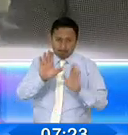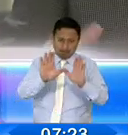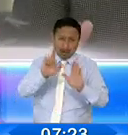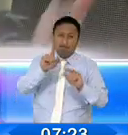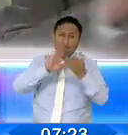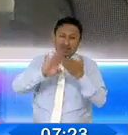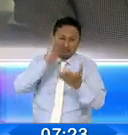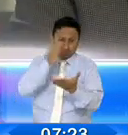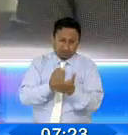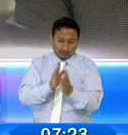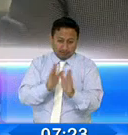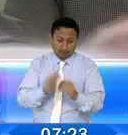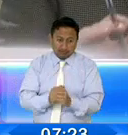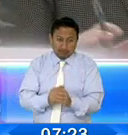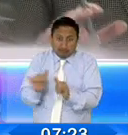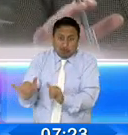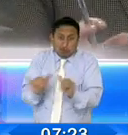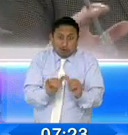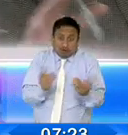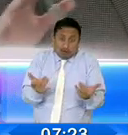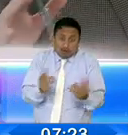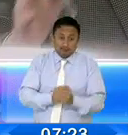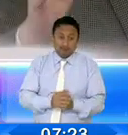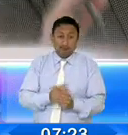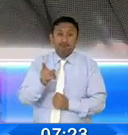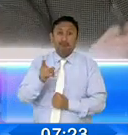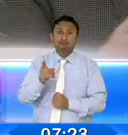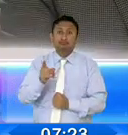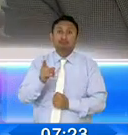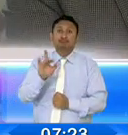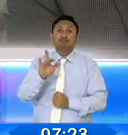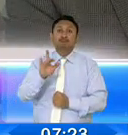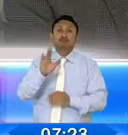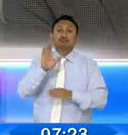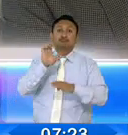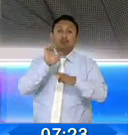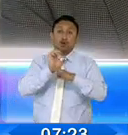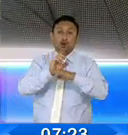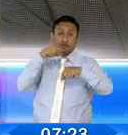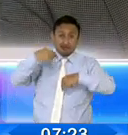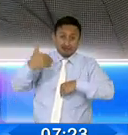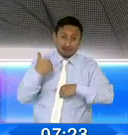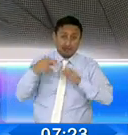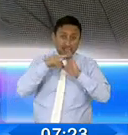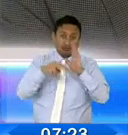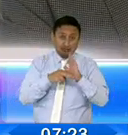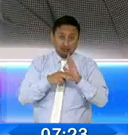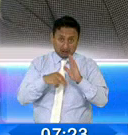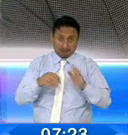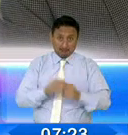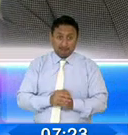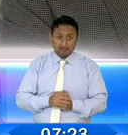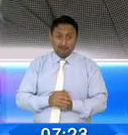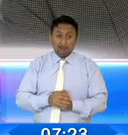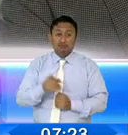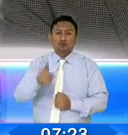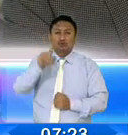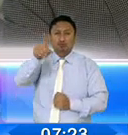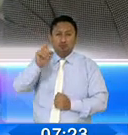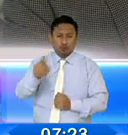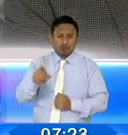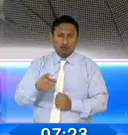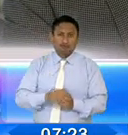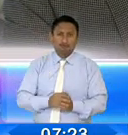lo mismo. Sí. O sea, el país tiene una reglamentación. O sea, tu pregunta va en que por qué podemos